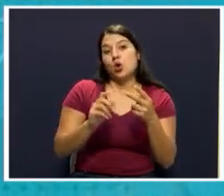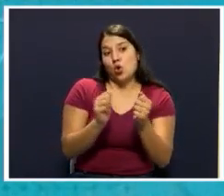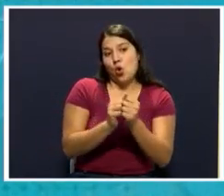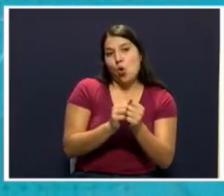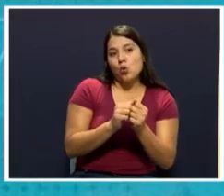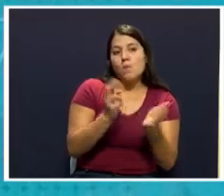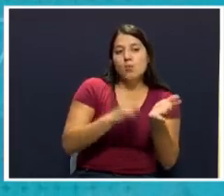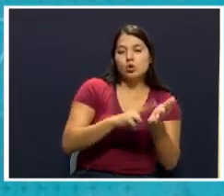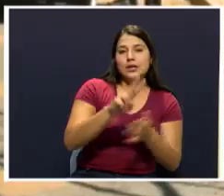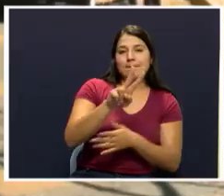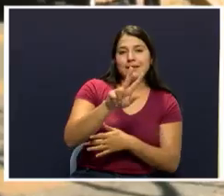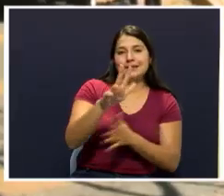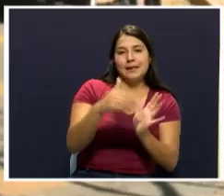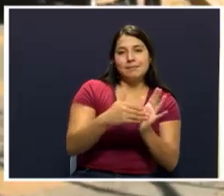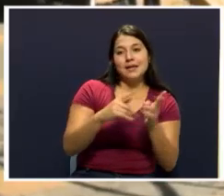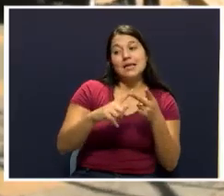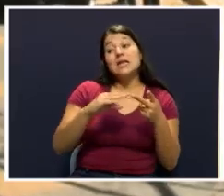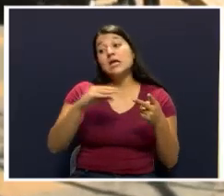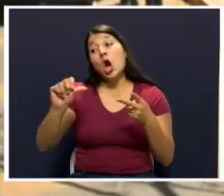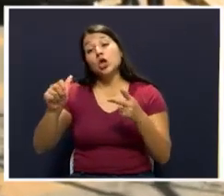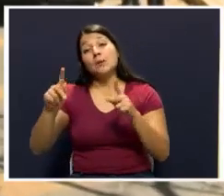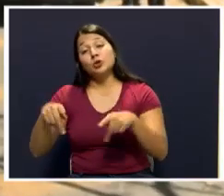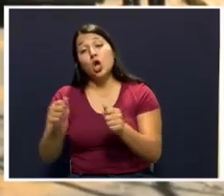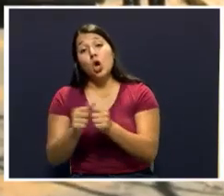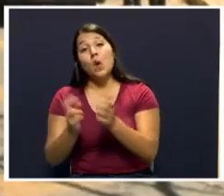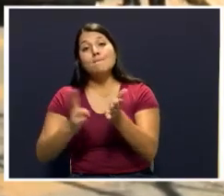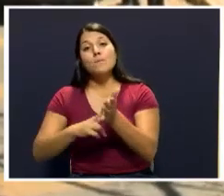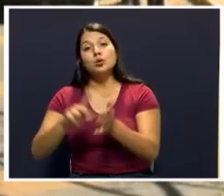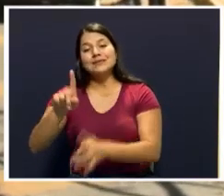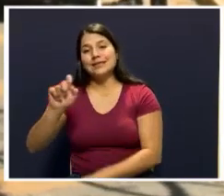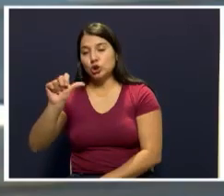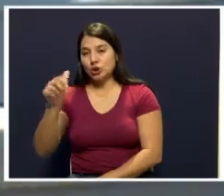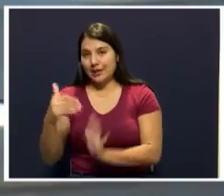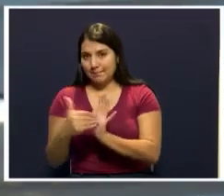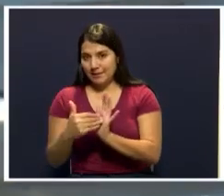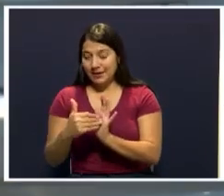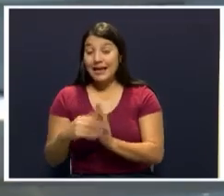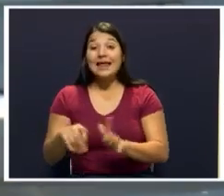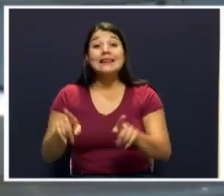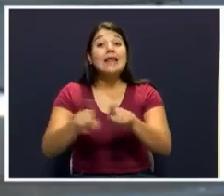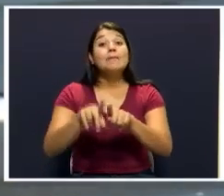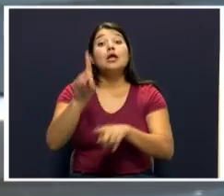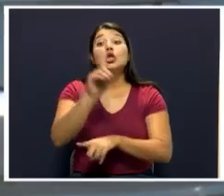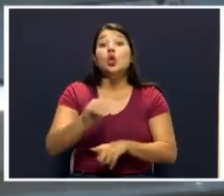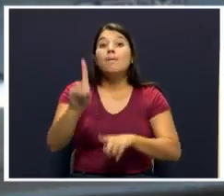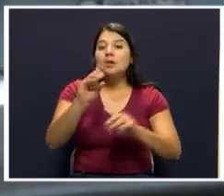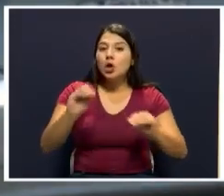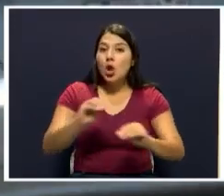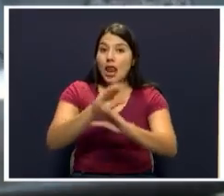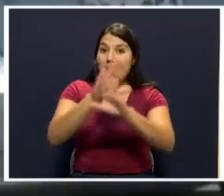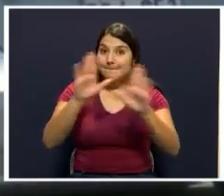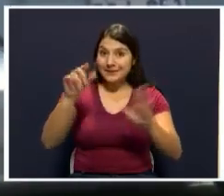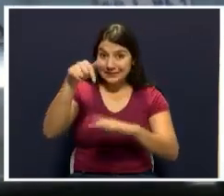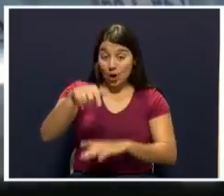de 110.000. Además de las 5 de la mañana del domingo a las 5 de la mañana de este lunes se multó